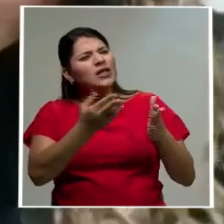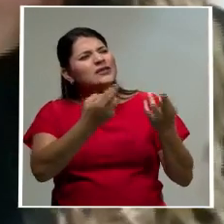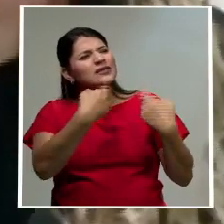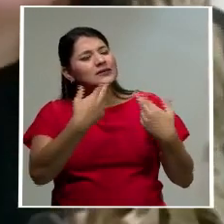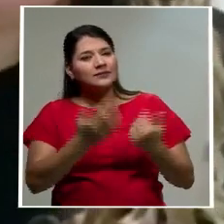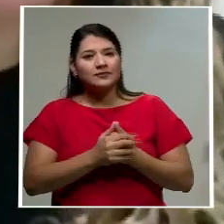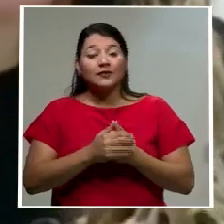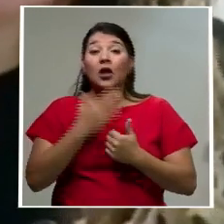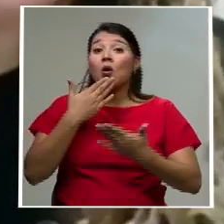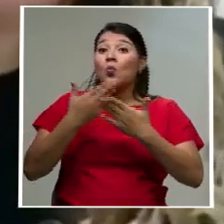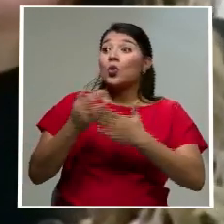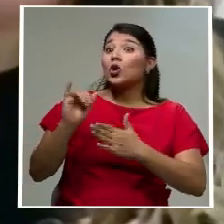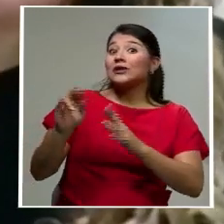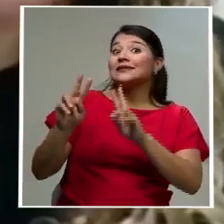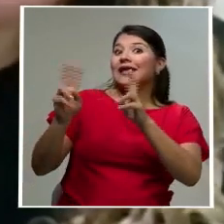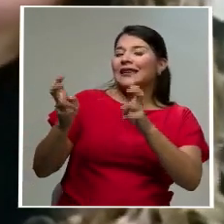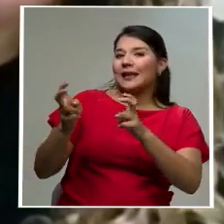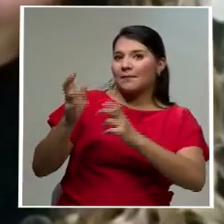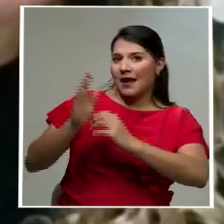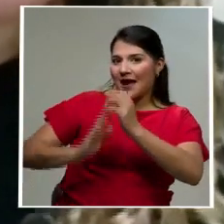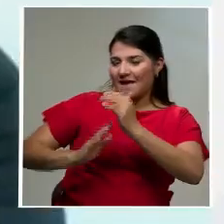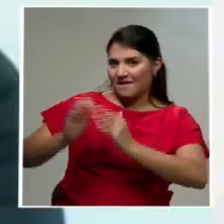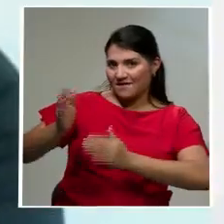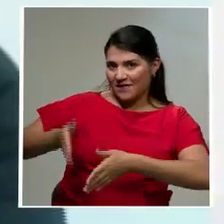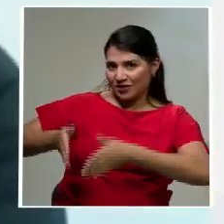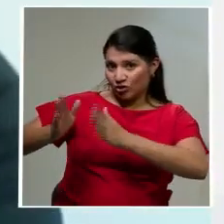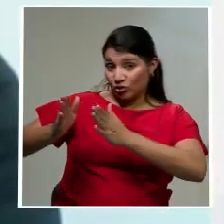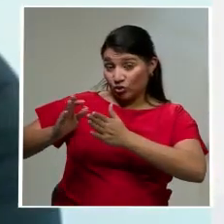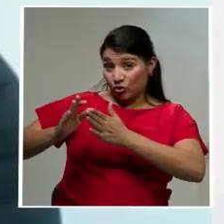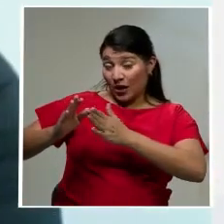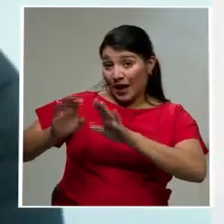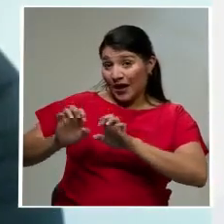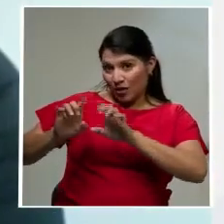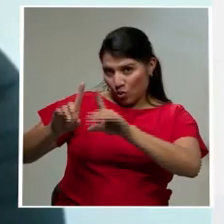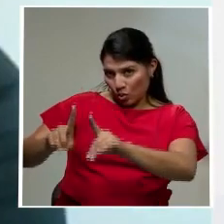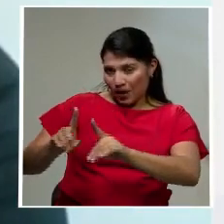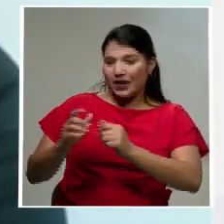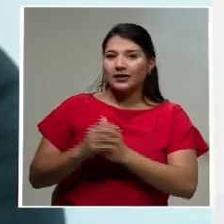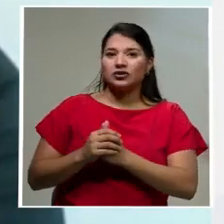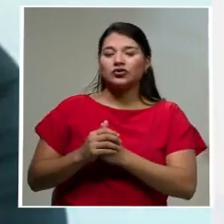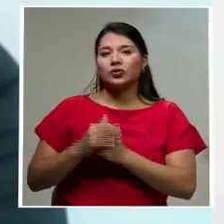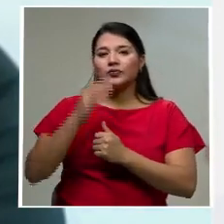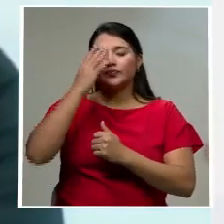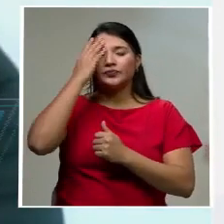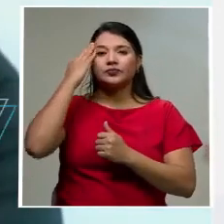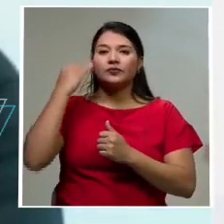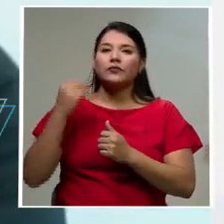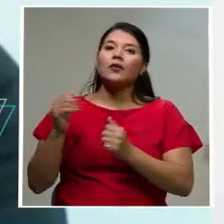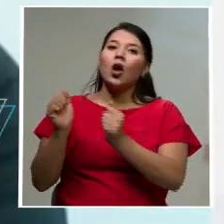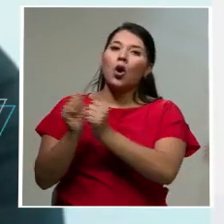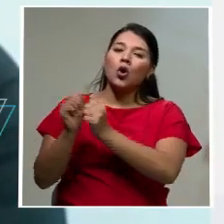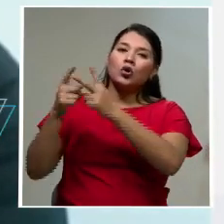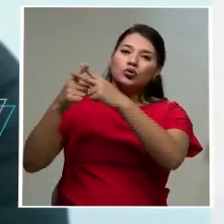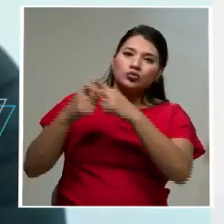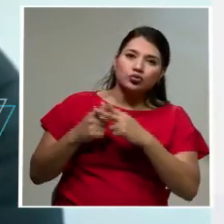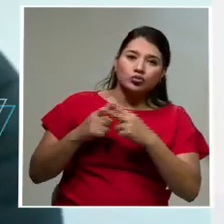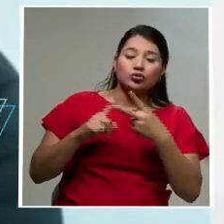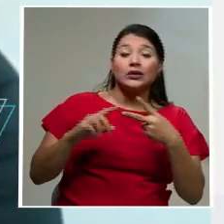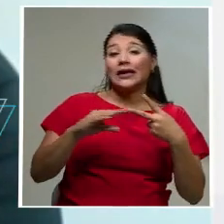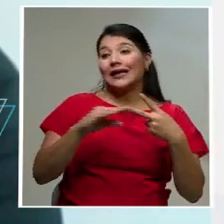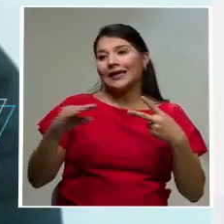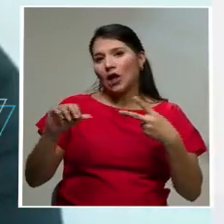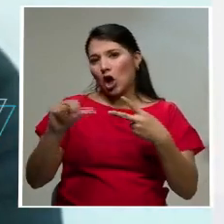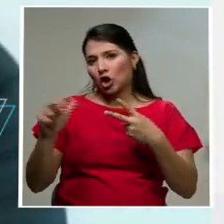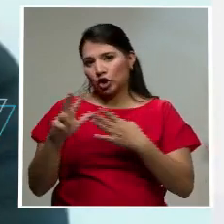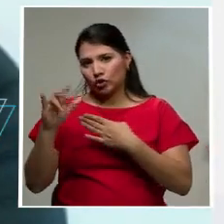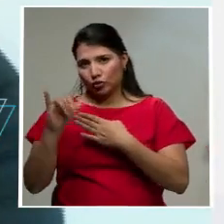Bueno, este tema de infraestructura educativa, no solo del fideicomiso, sino de obras adicionales que deberían de estar a cargo de